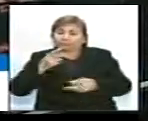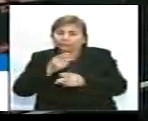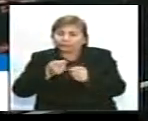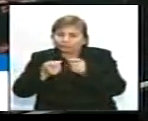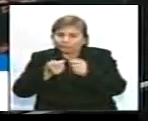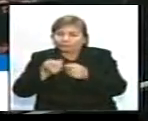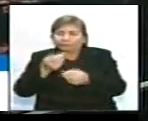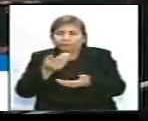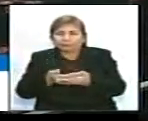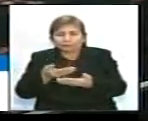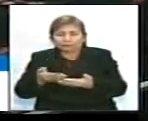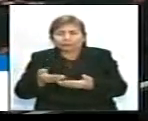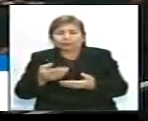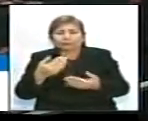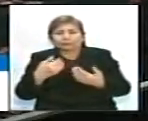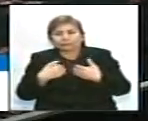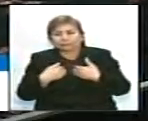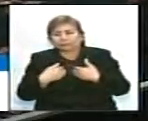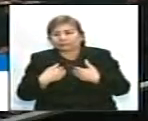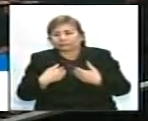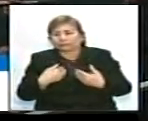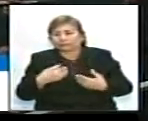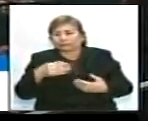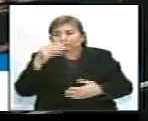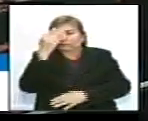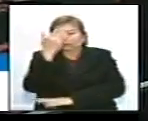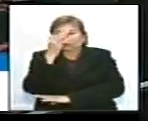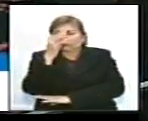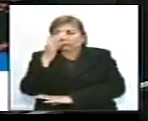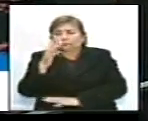que tenemos también en la zona de bosques